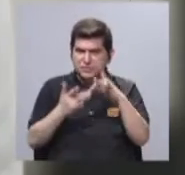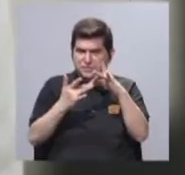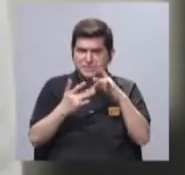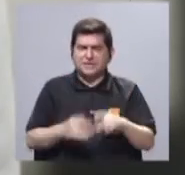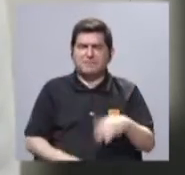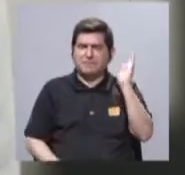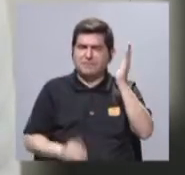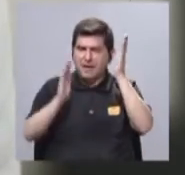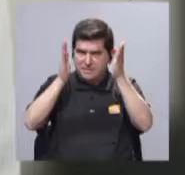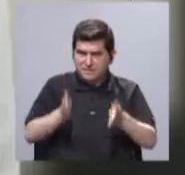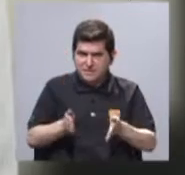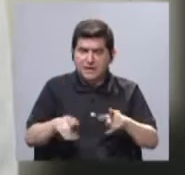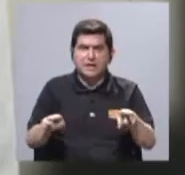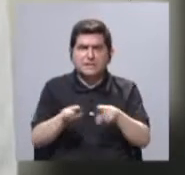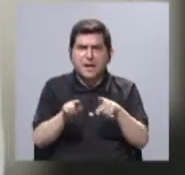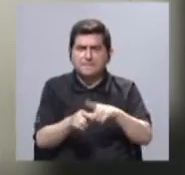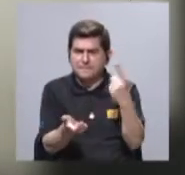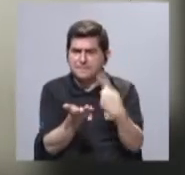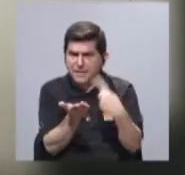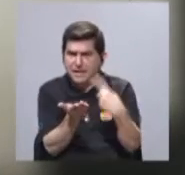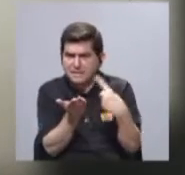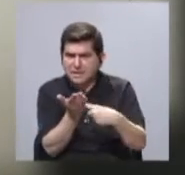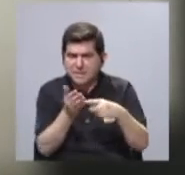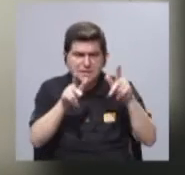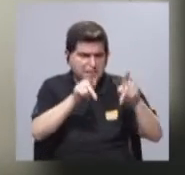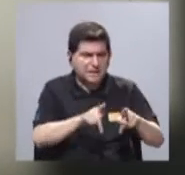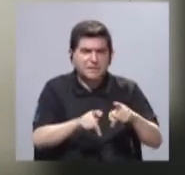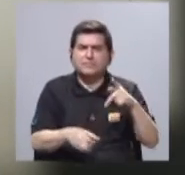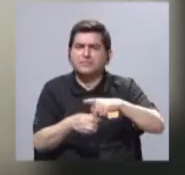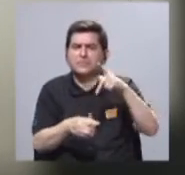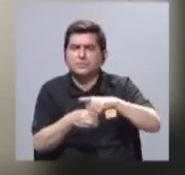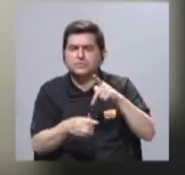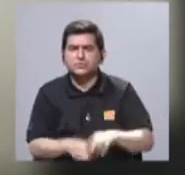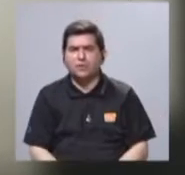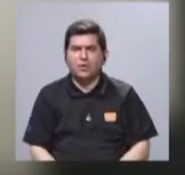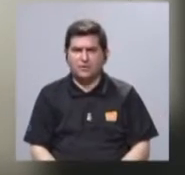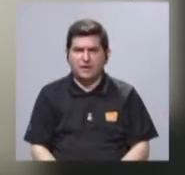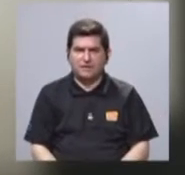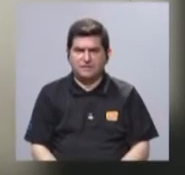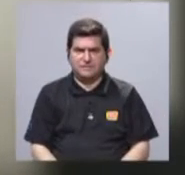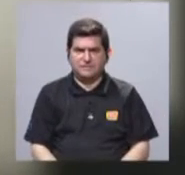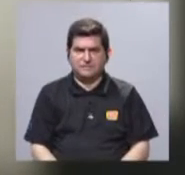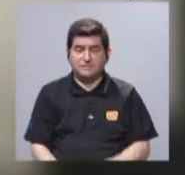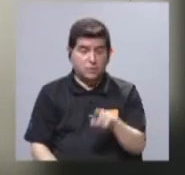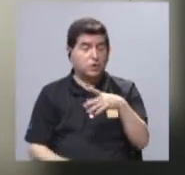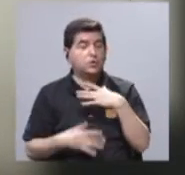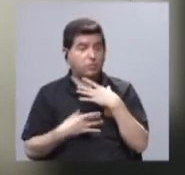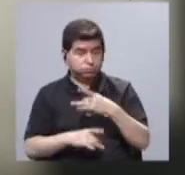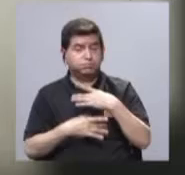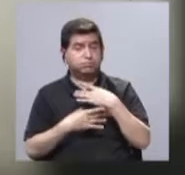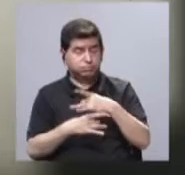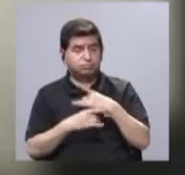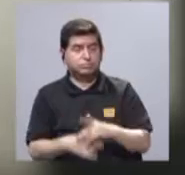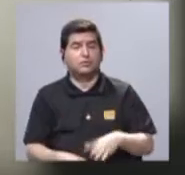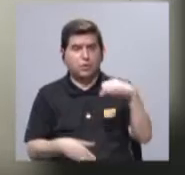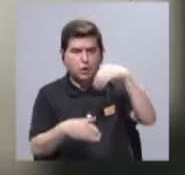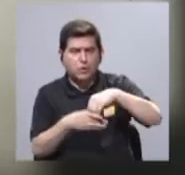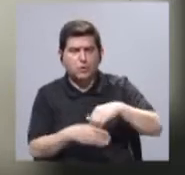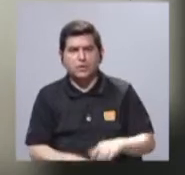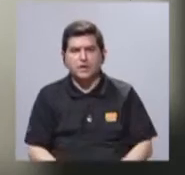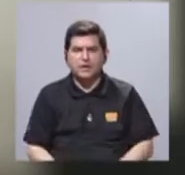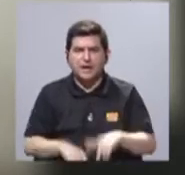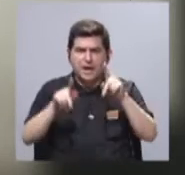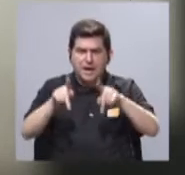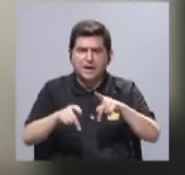sobre todo por los ponentes diría yo pero también por el debate en general del público que estuvo muy interesante incluyendo